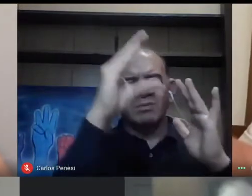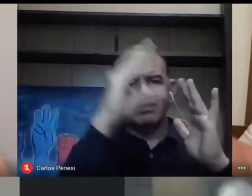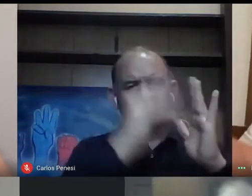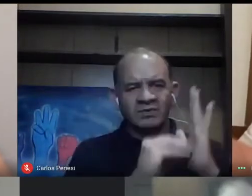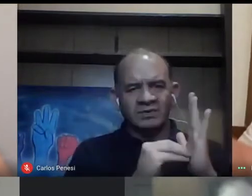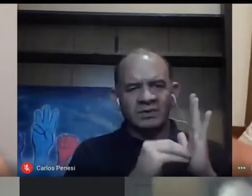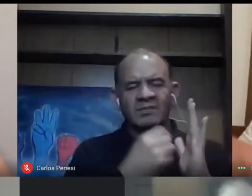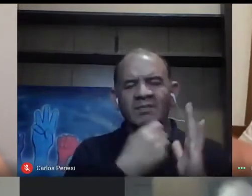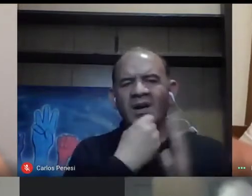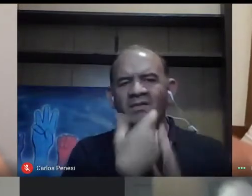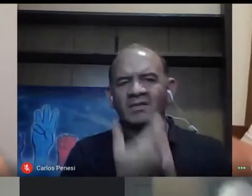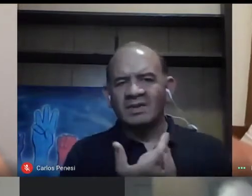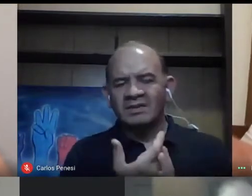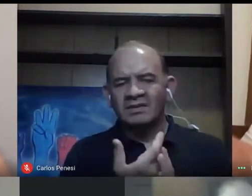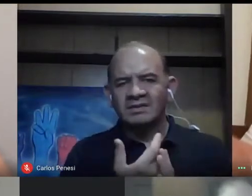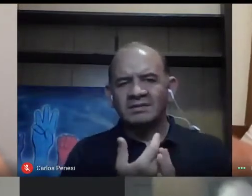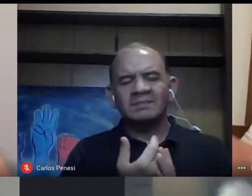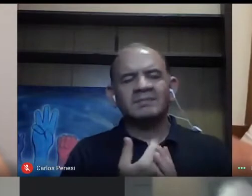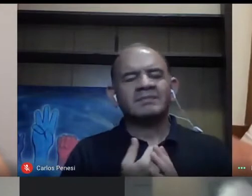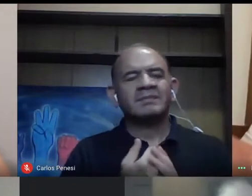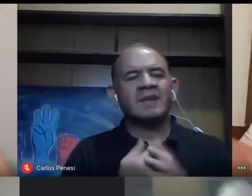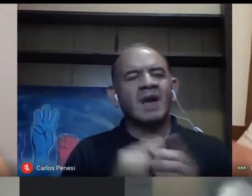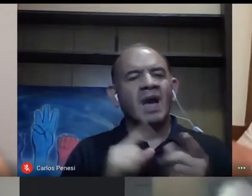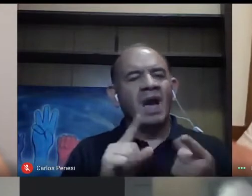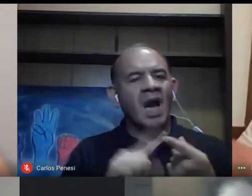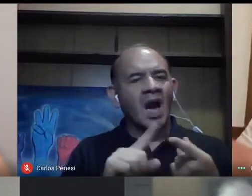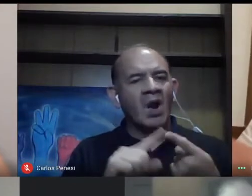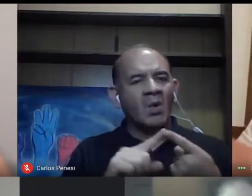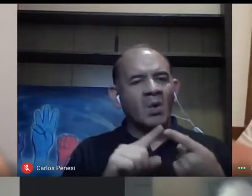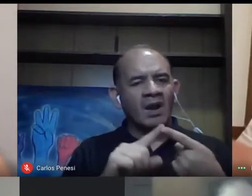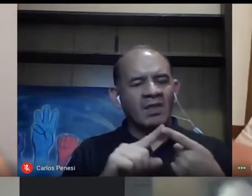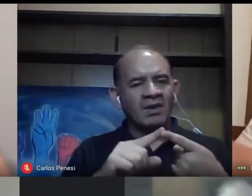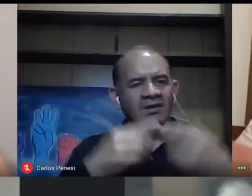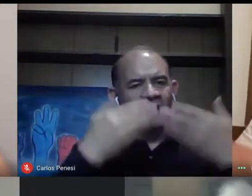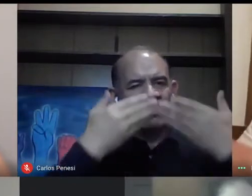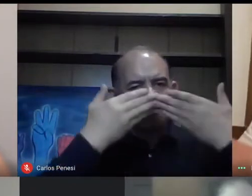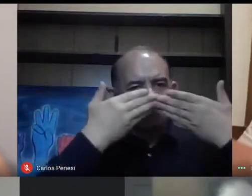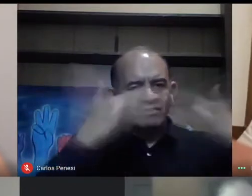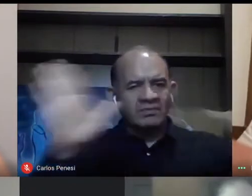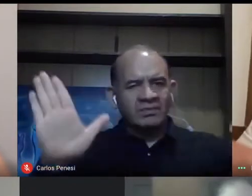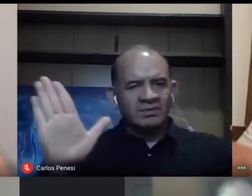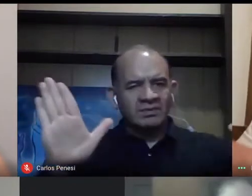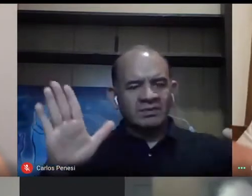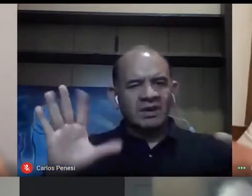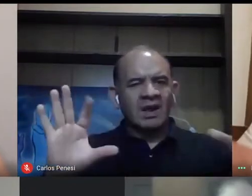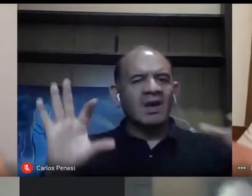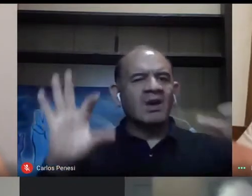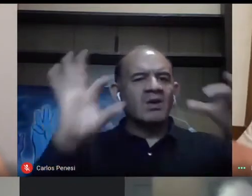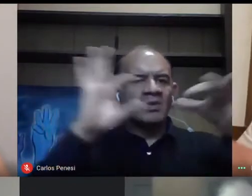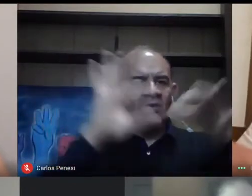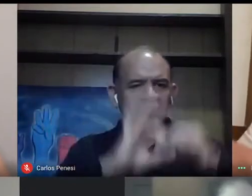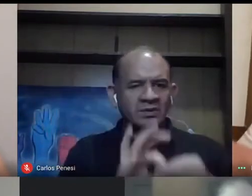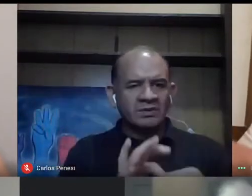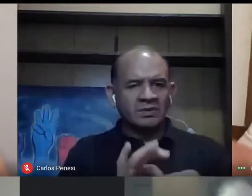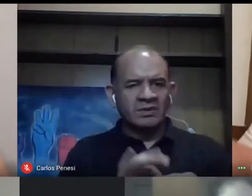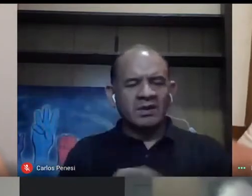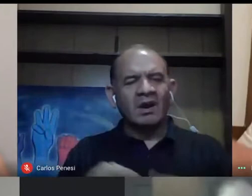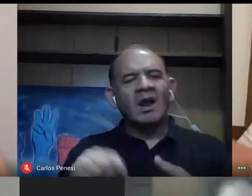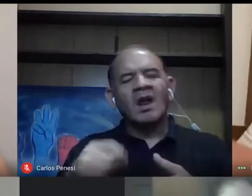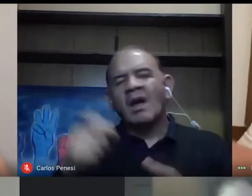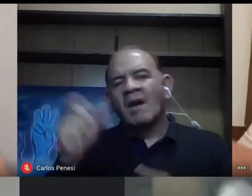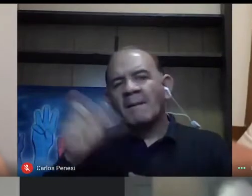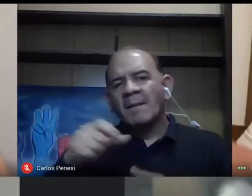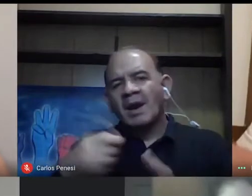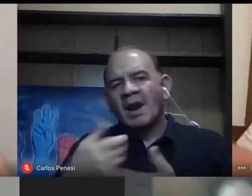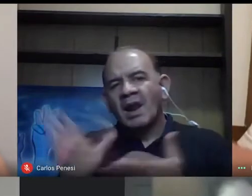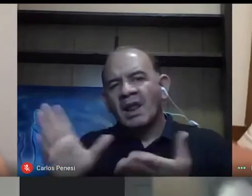Marrakech elimina barreras legales, como dice la Convención, hace que las leyes de protección de derecho de autor no sean una limitante para el